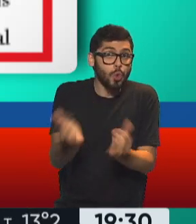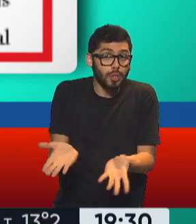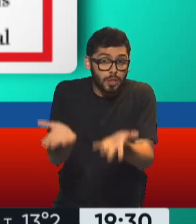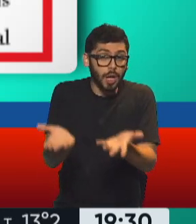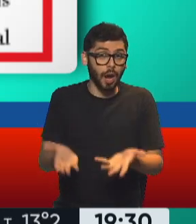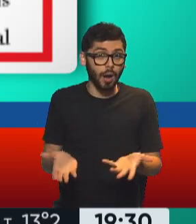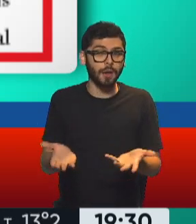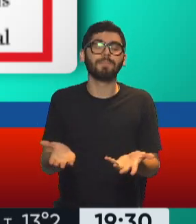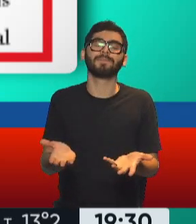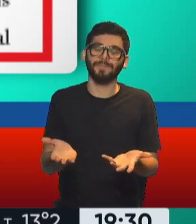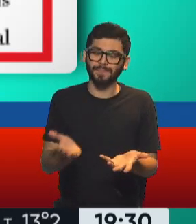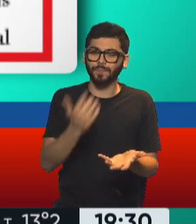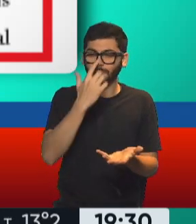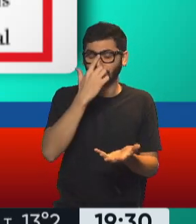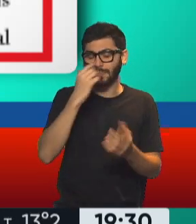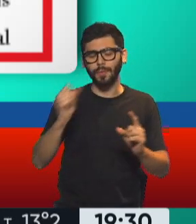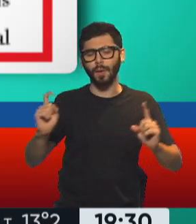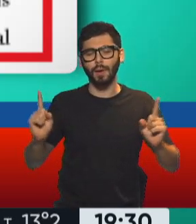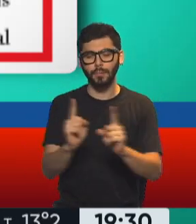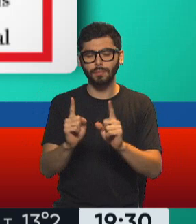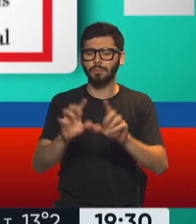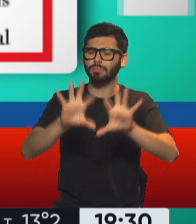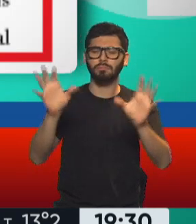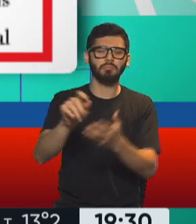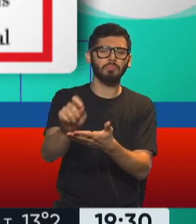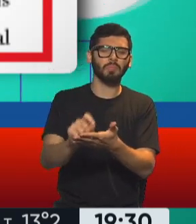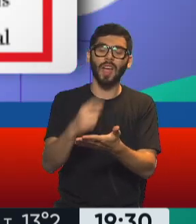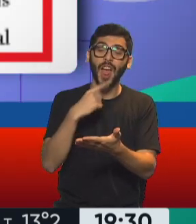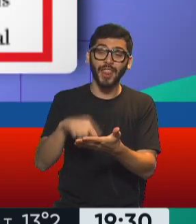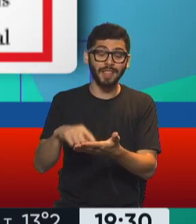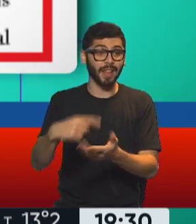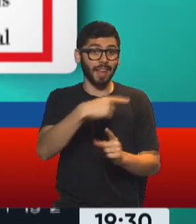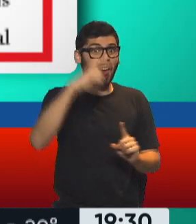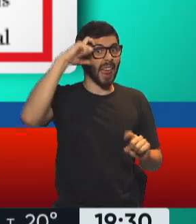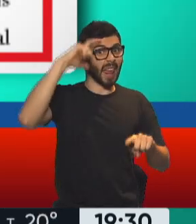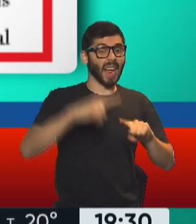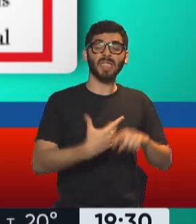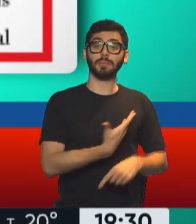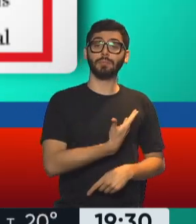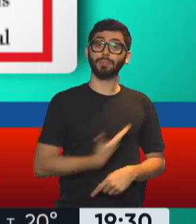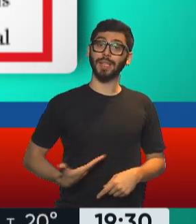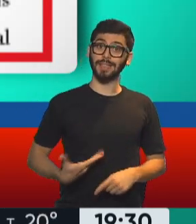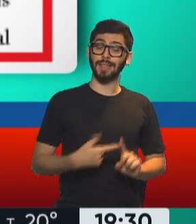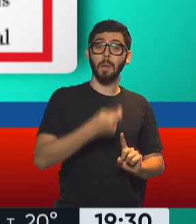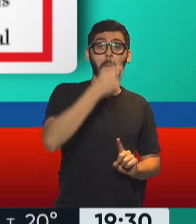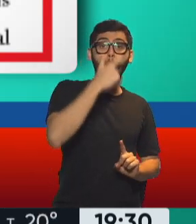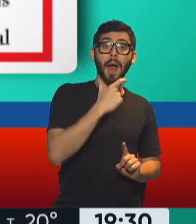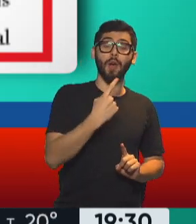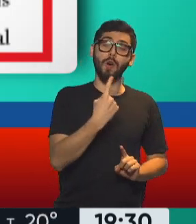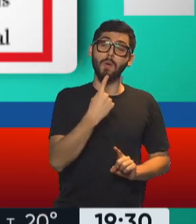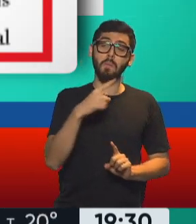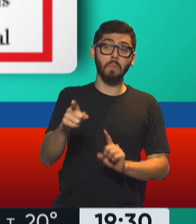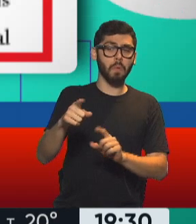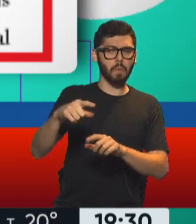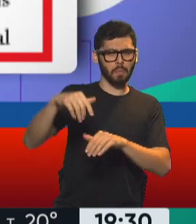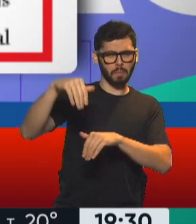concretamente es que la declaración del expresidente, la puesta en duda del expresidente respecto de la transparencia de las